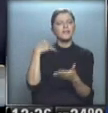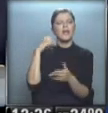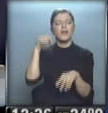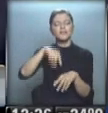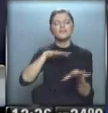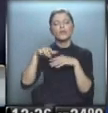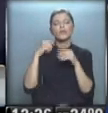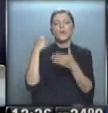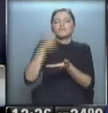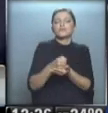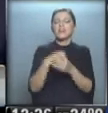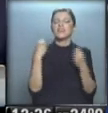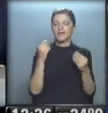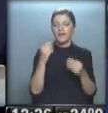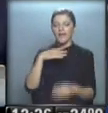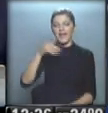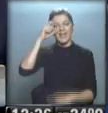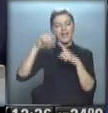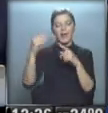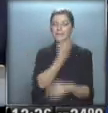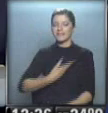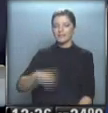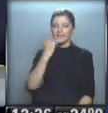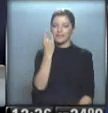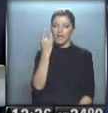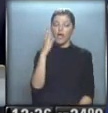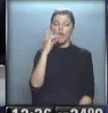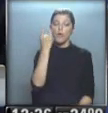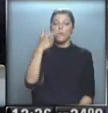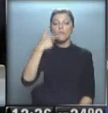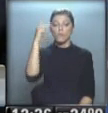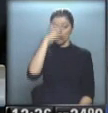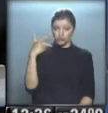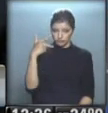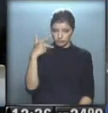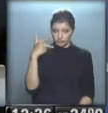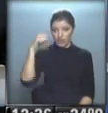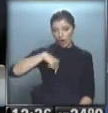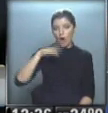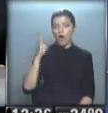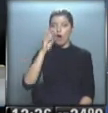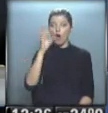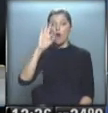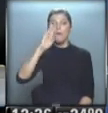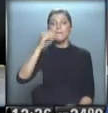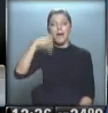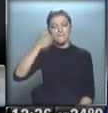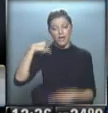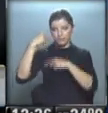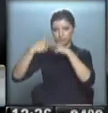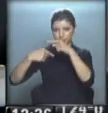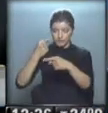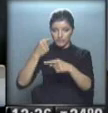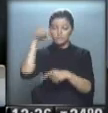W. Bush, que comenzó estas operaciones en 2002. El relator de la ONU sobre lucha antiterrorista y